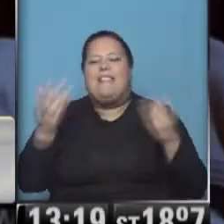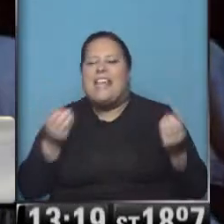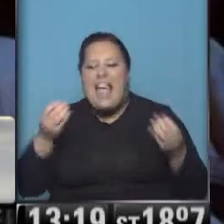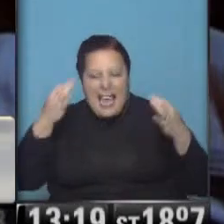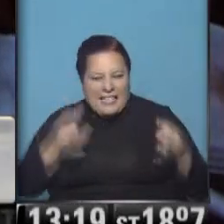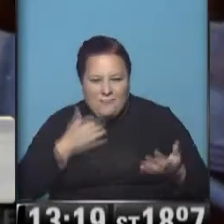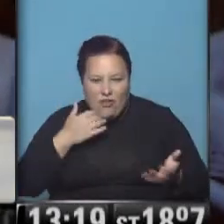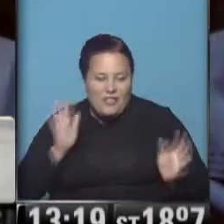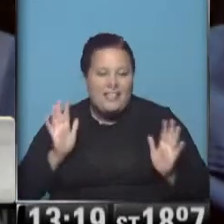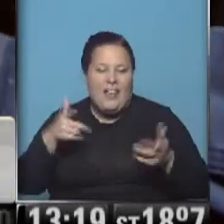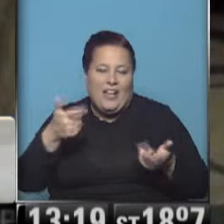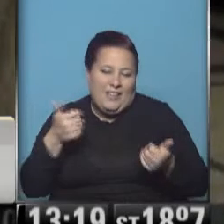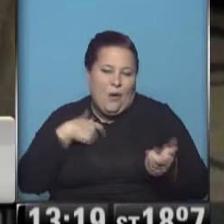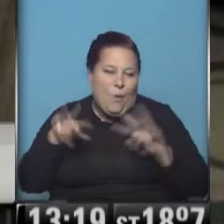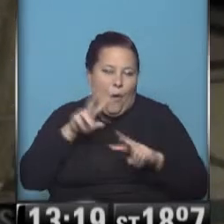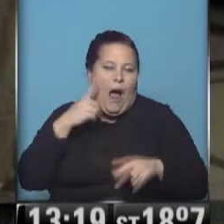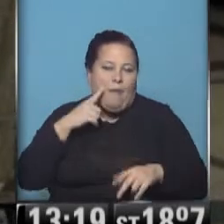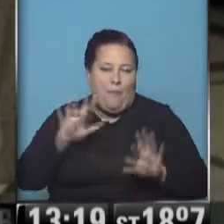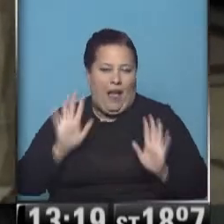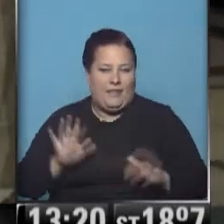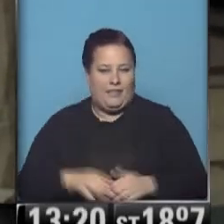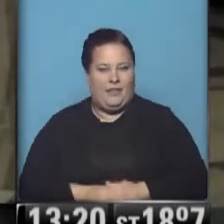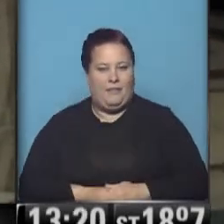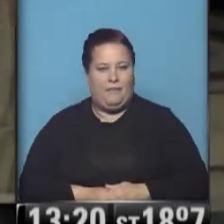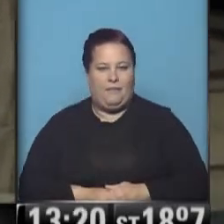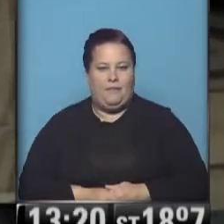género e y eso estaba buscado al principio